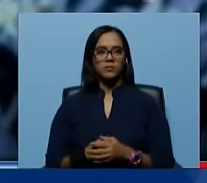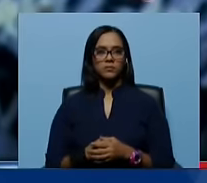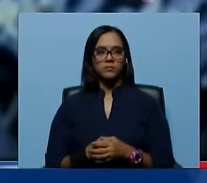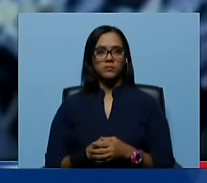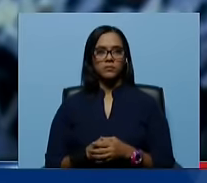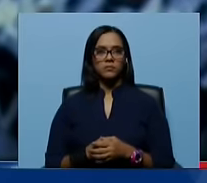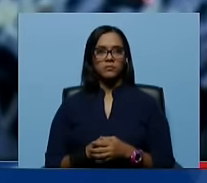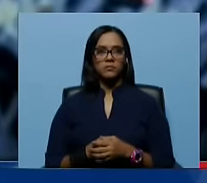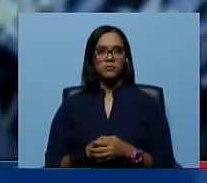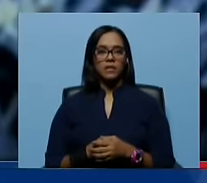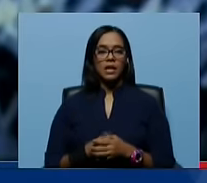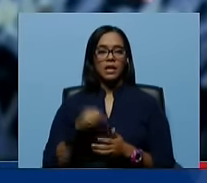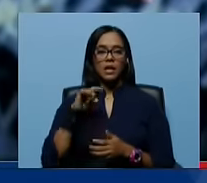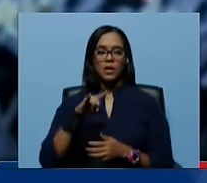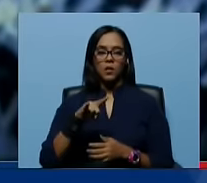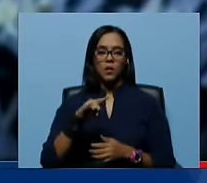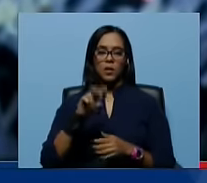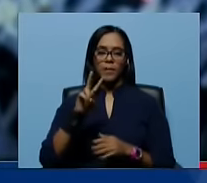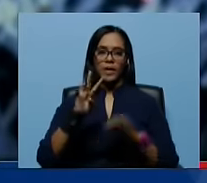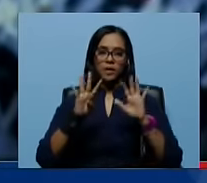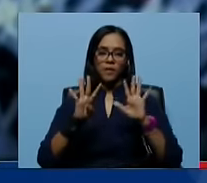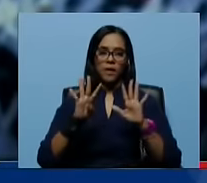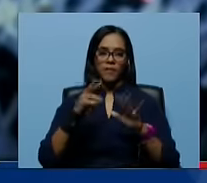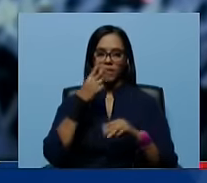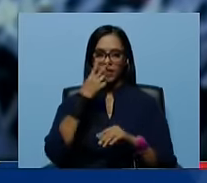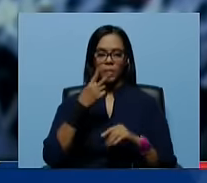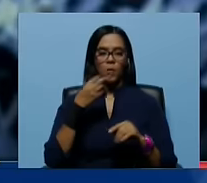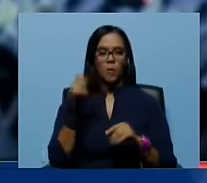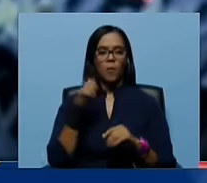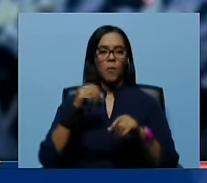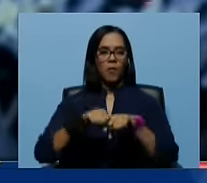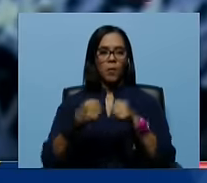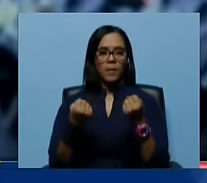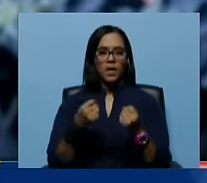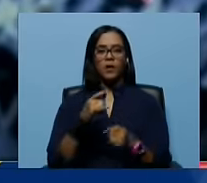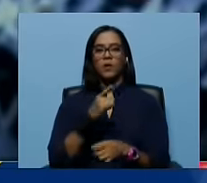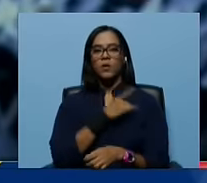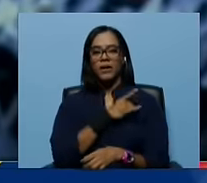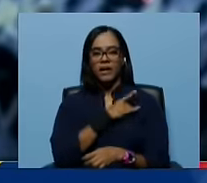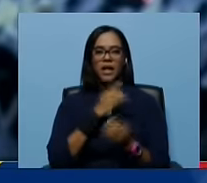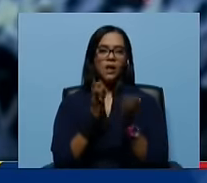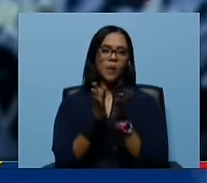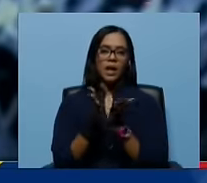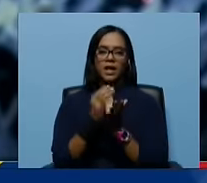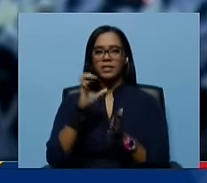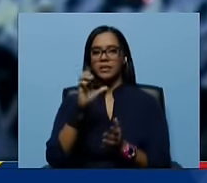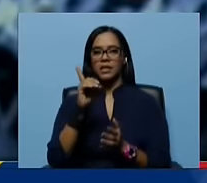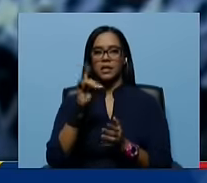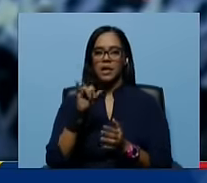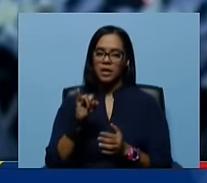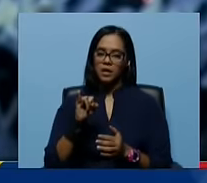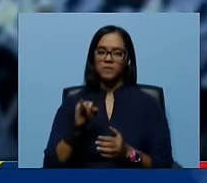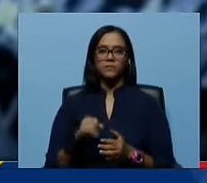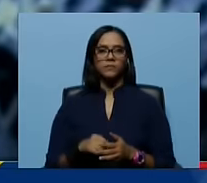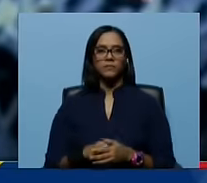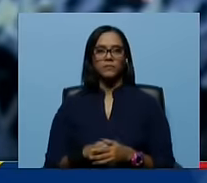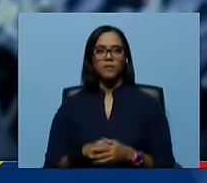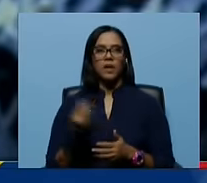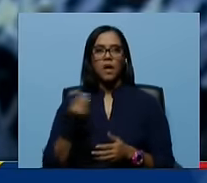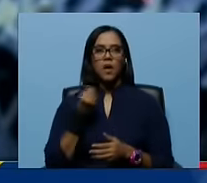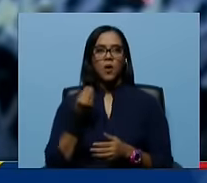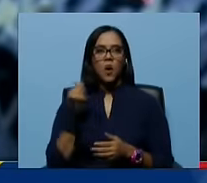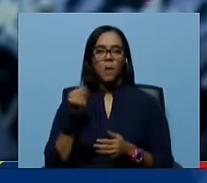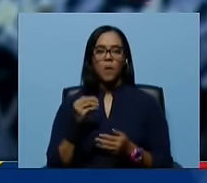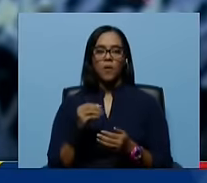Y el lunes 29 vimos cómo destrozaron universidades, escuelas, CDI, cómo